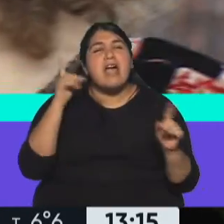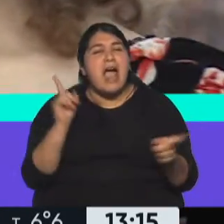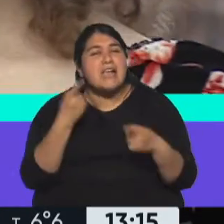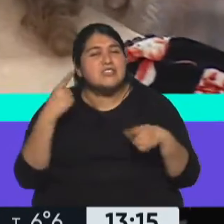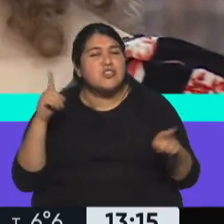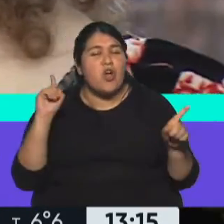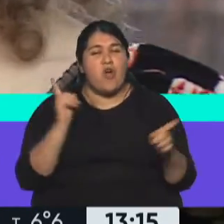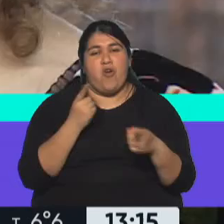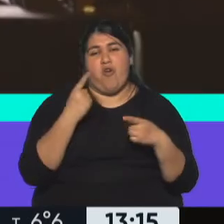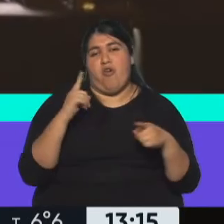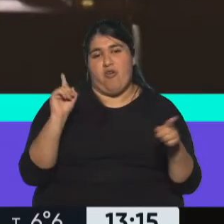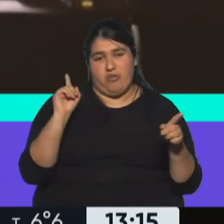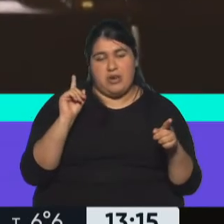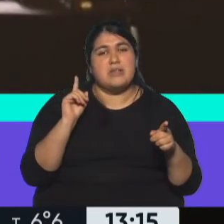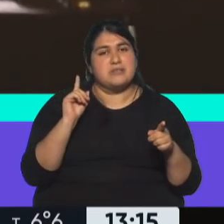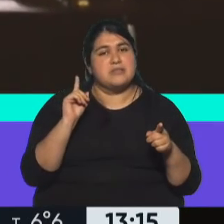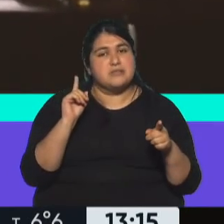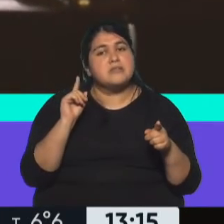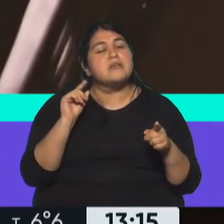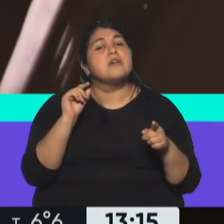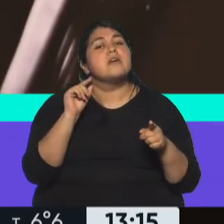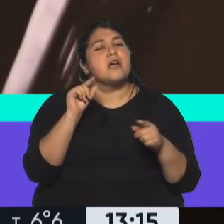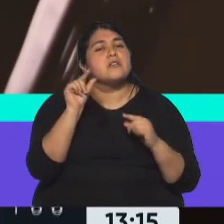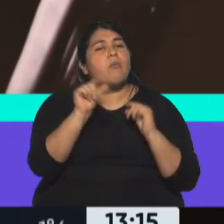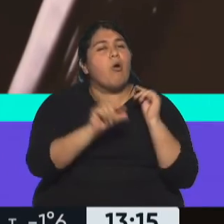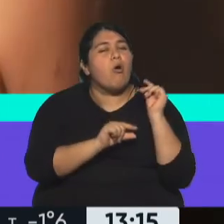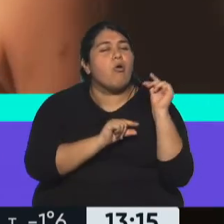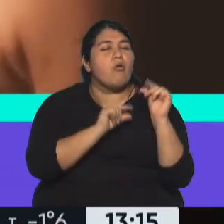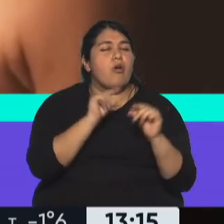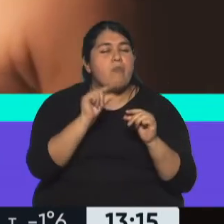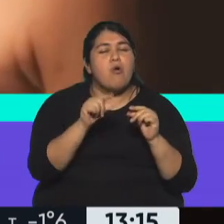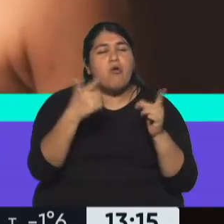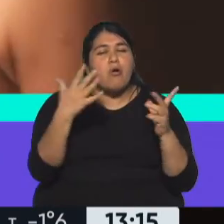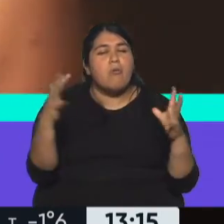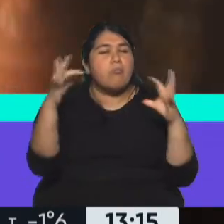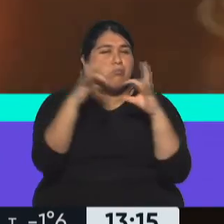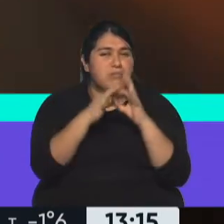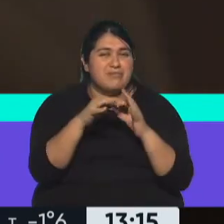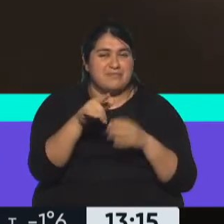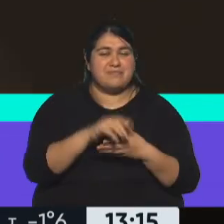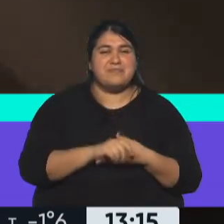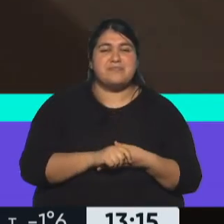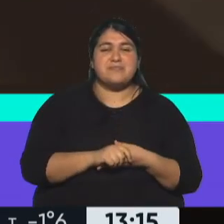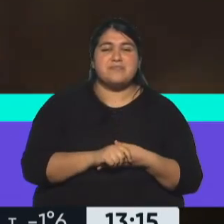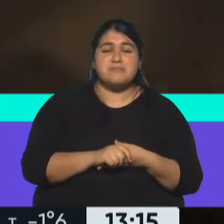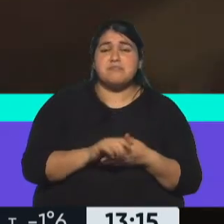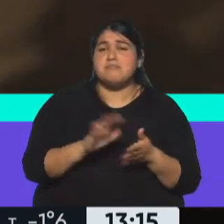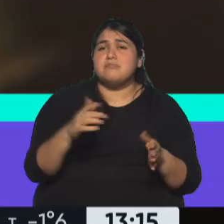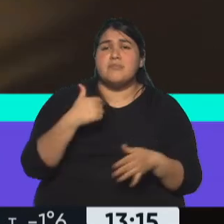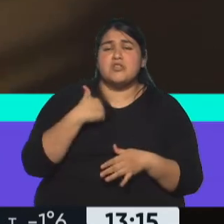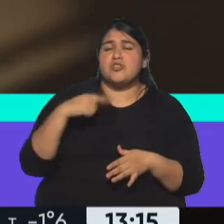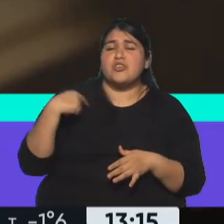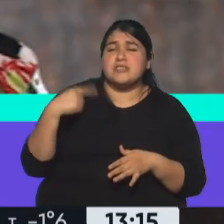y el texto dramático, digamos, y se va viajando a través de esto que te cuento. A ver, yo